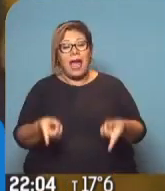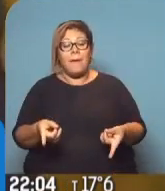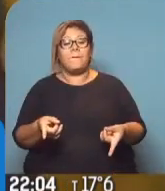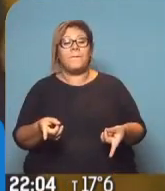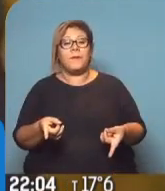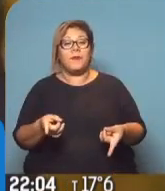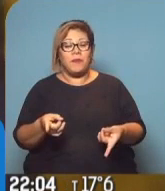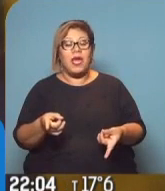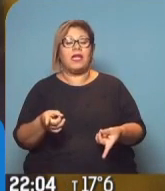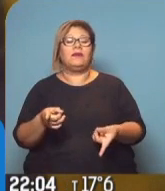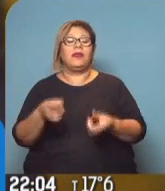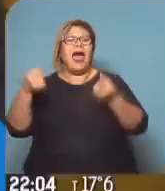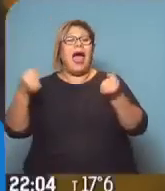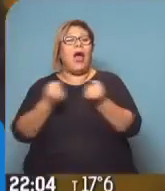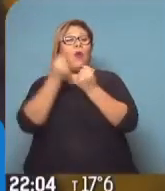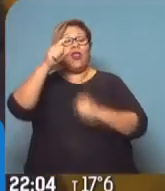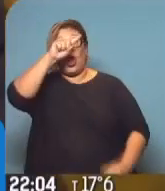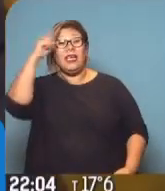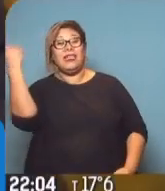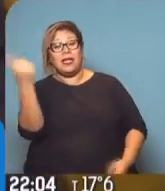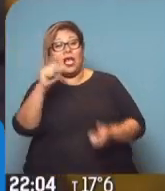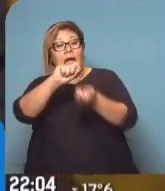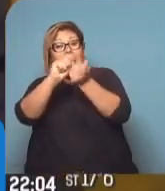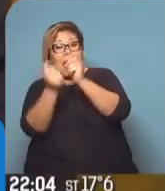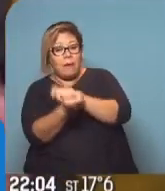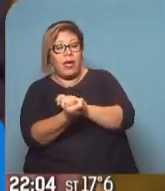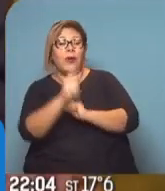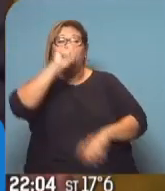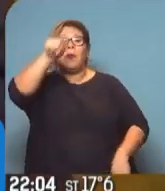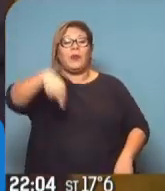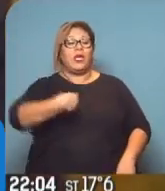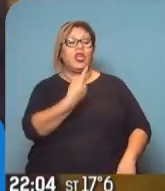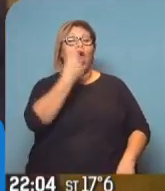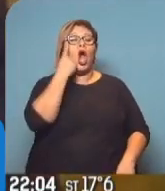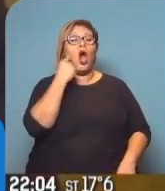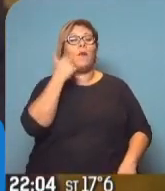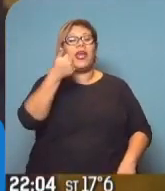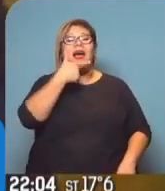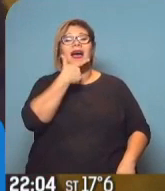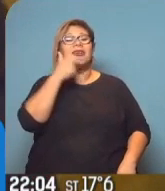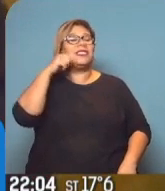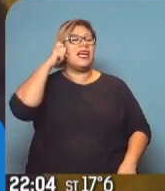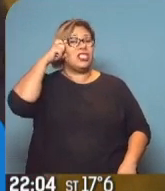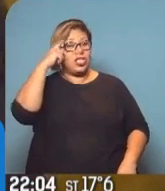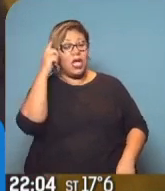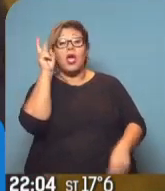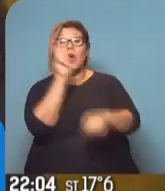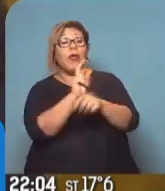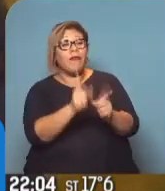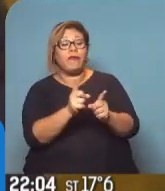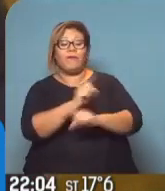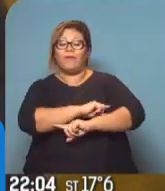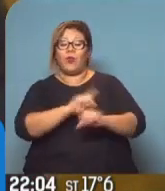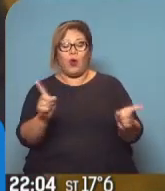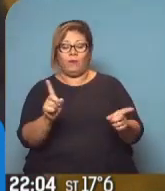convenios internacionales han llevado la situación a un punto en que el asilo del señor Assange es insostenible e inviable.